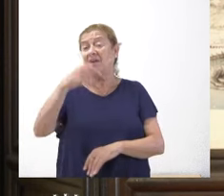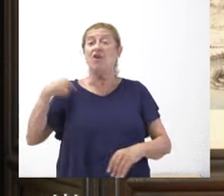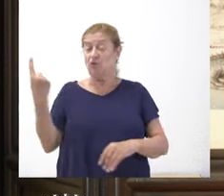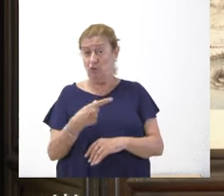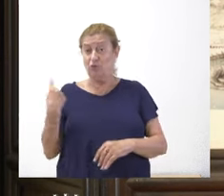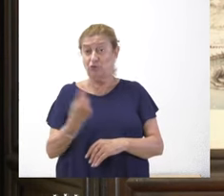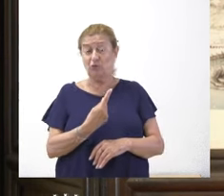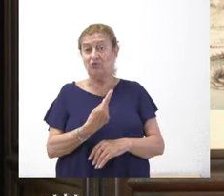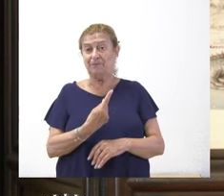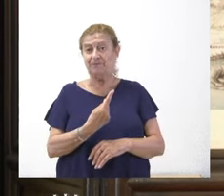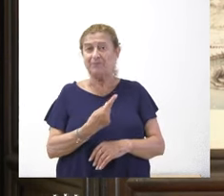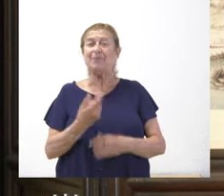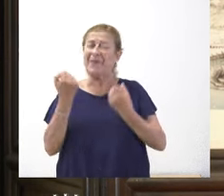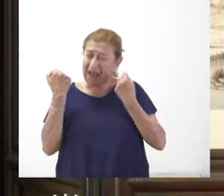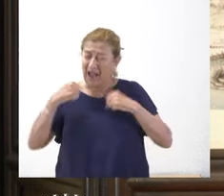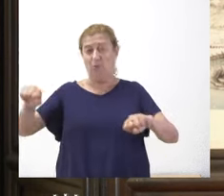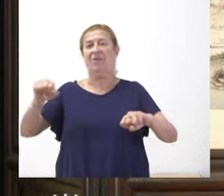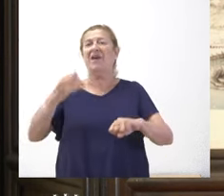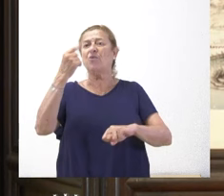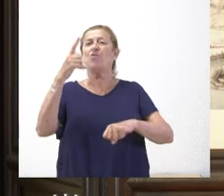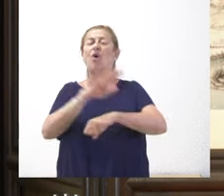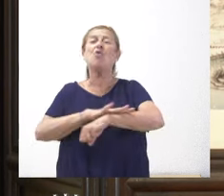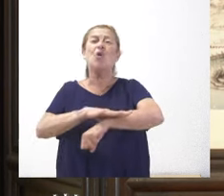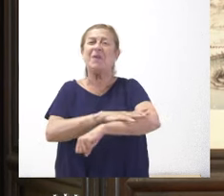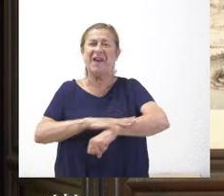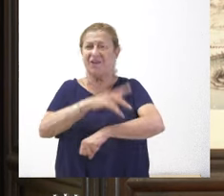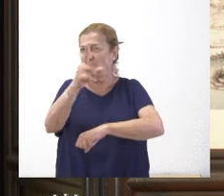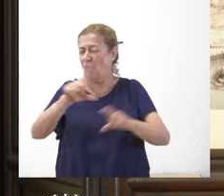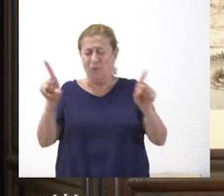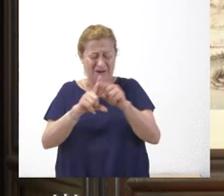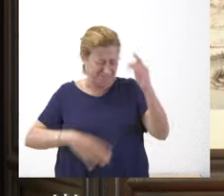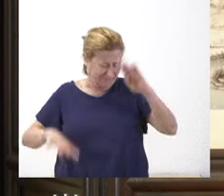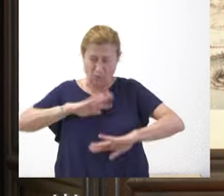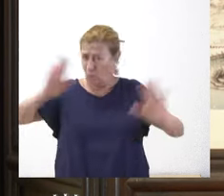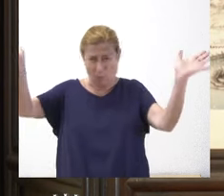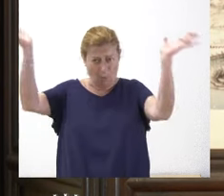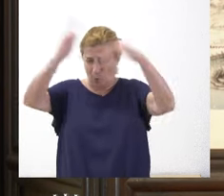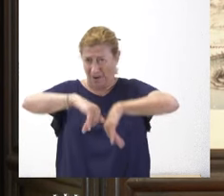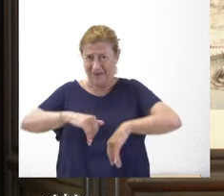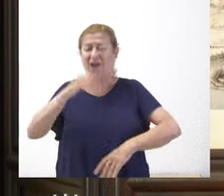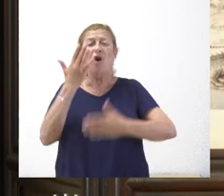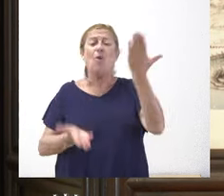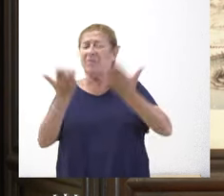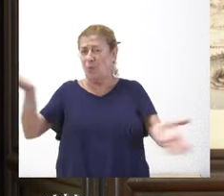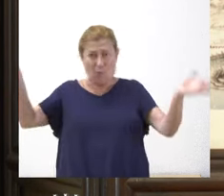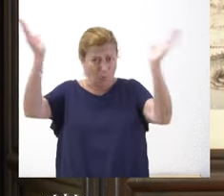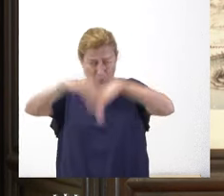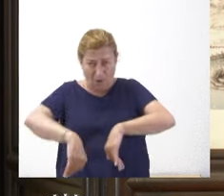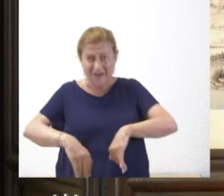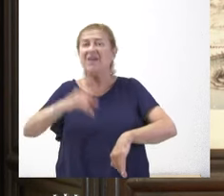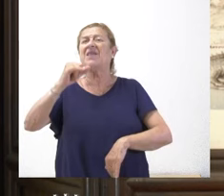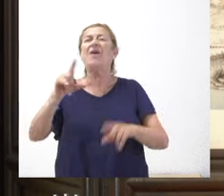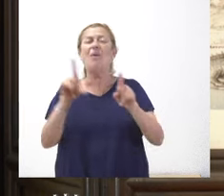nosotros a pesar de que haya un gobierno absolutamente incapaz incompetente y que